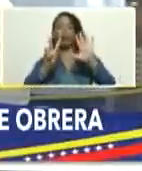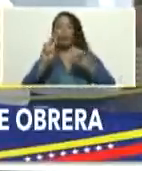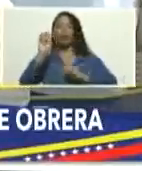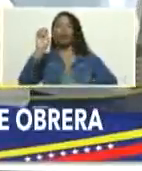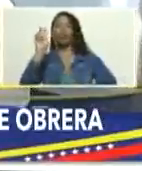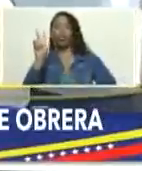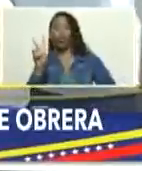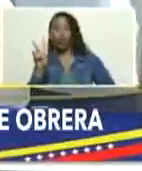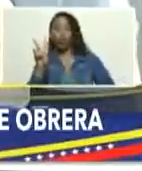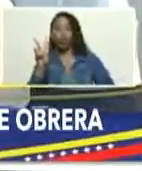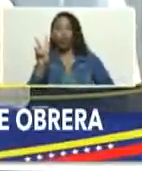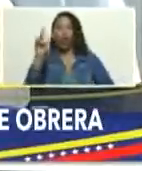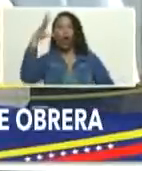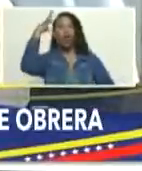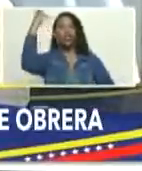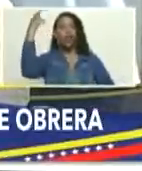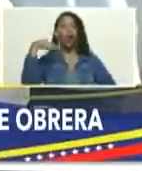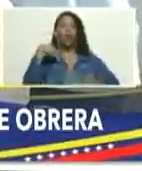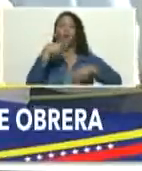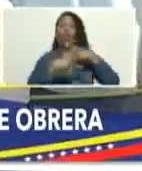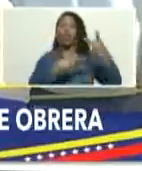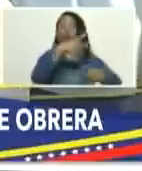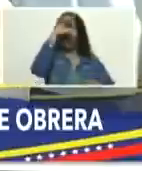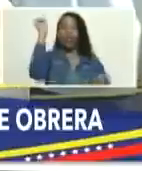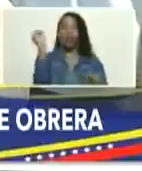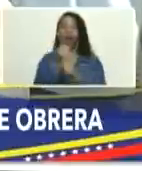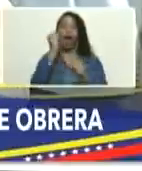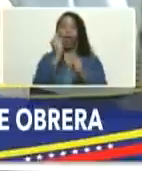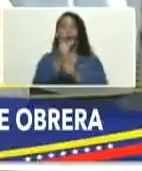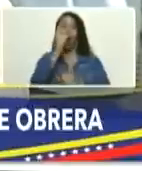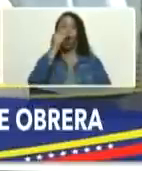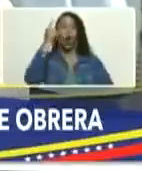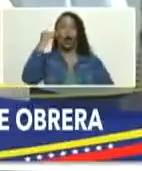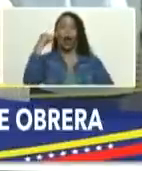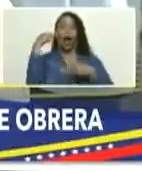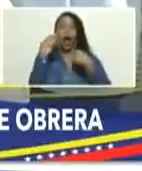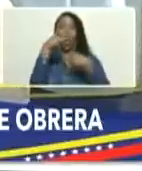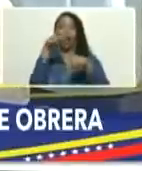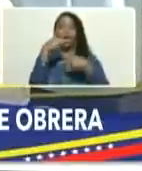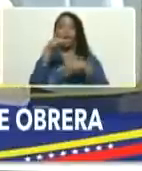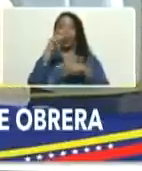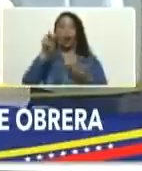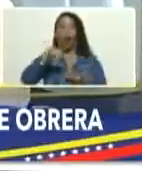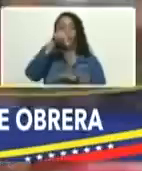2.372 consejos productivos de trabajadores y trabajadoras a nivel nacional,